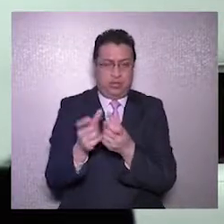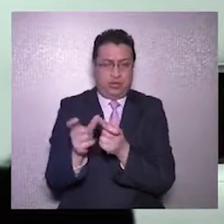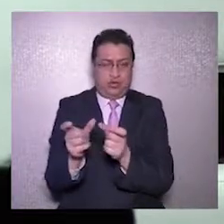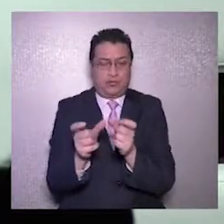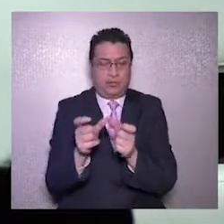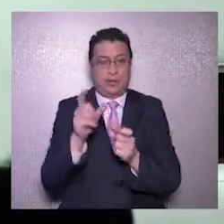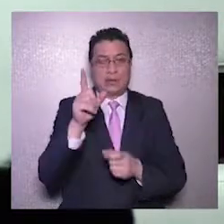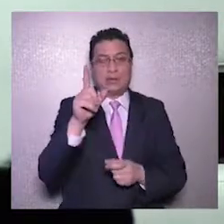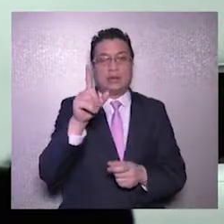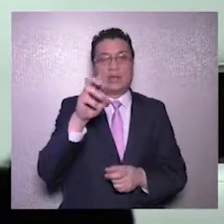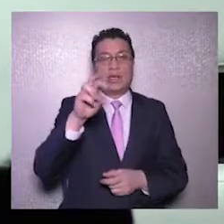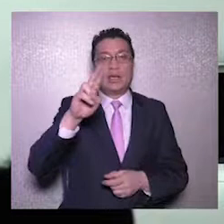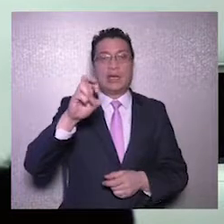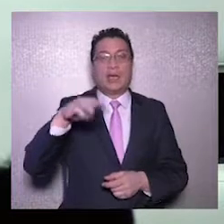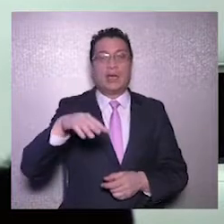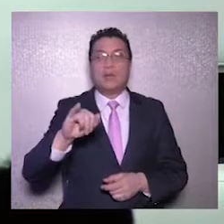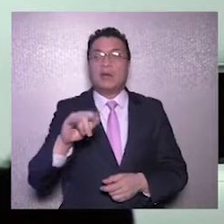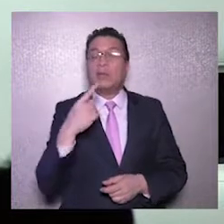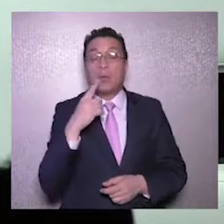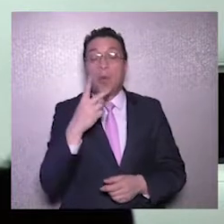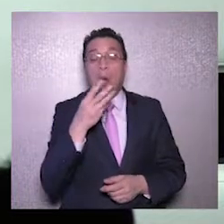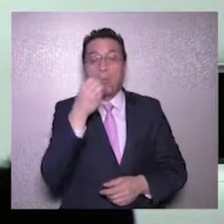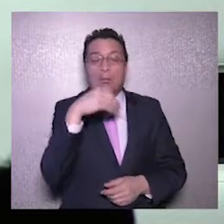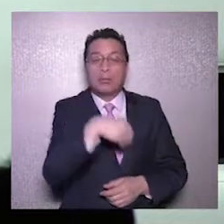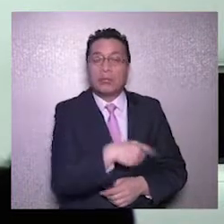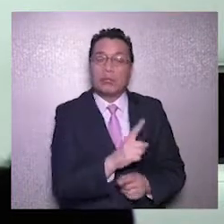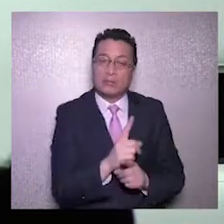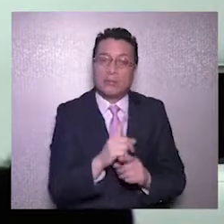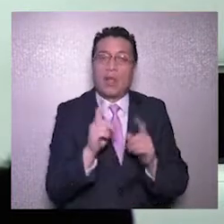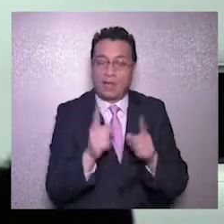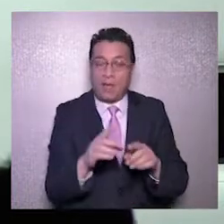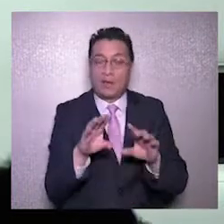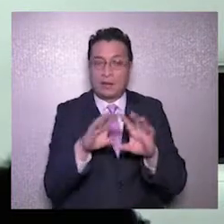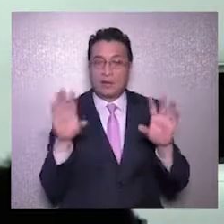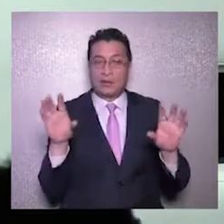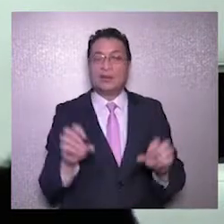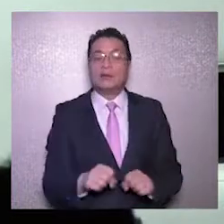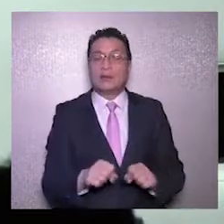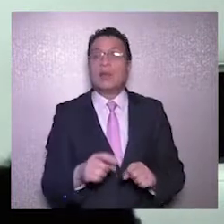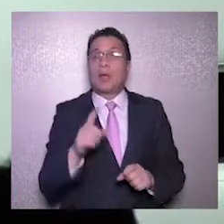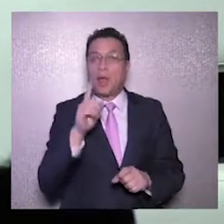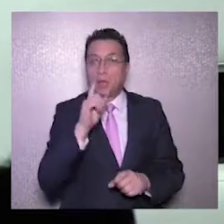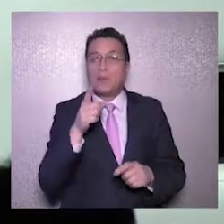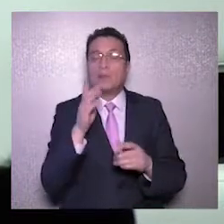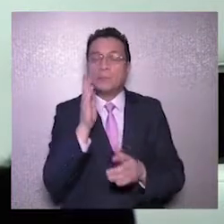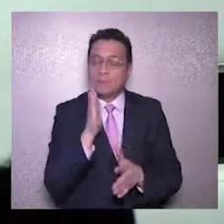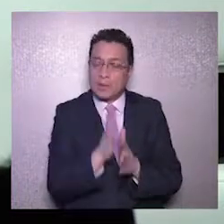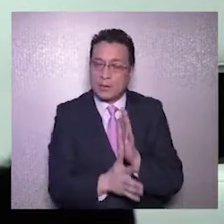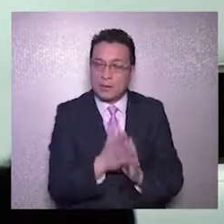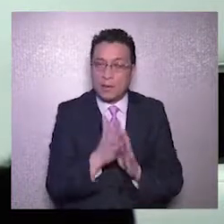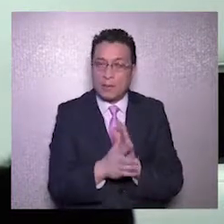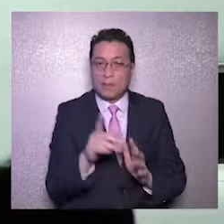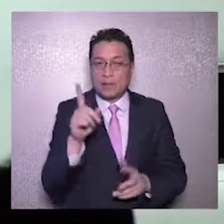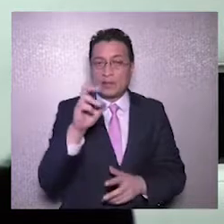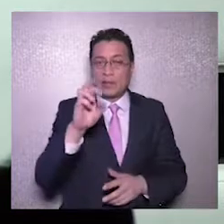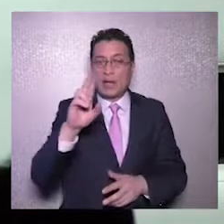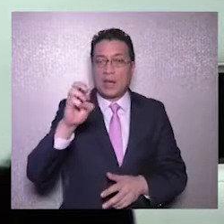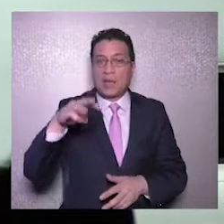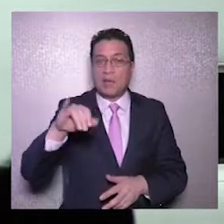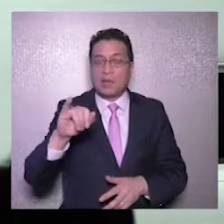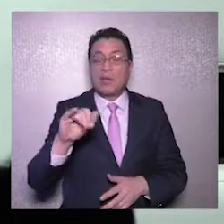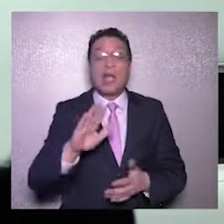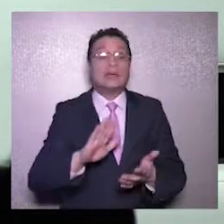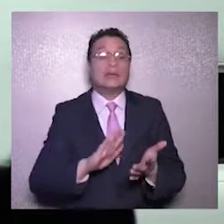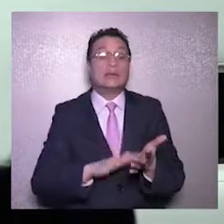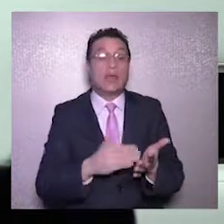Seremis. Pero si la gente te esconde las cuestiones, no, hay que tener sistemas en que rápidamente las Seremis de salud tengan todos